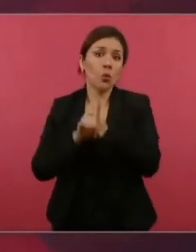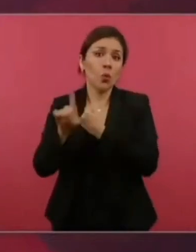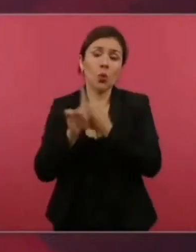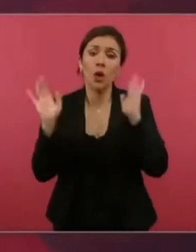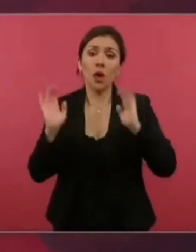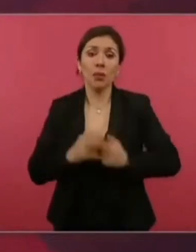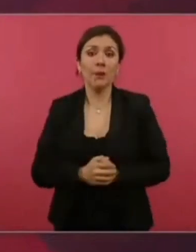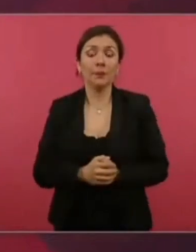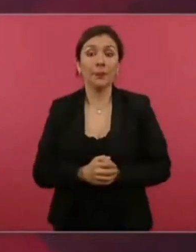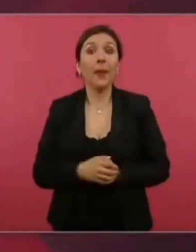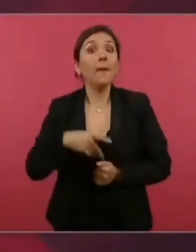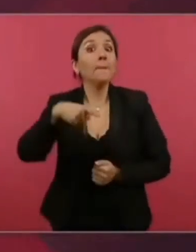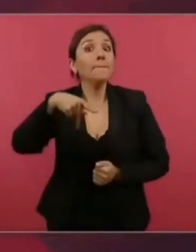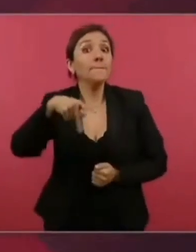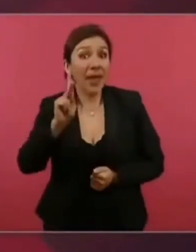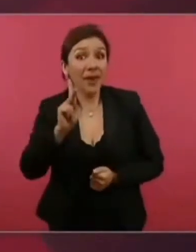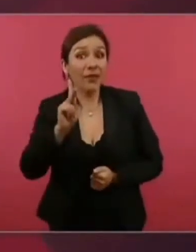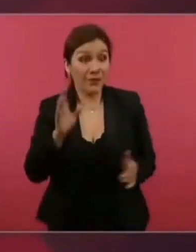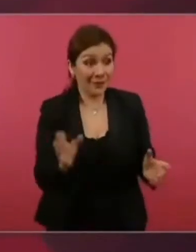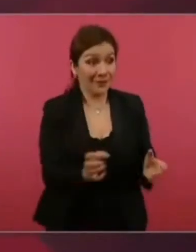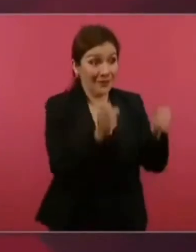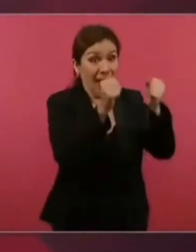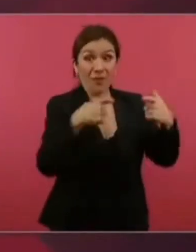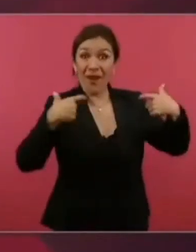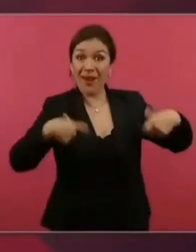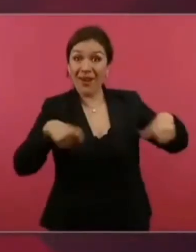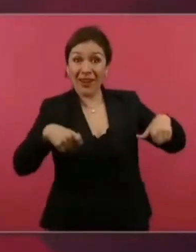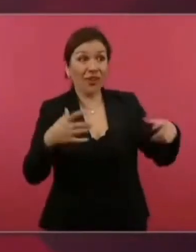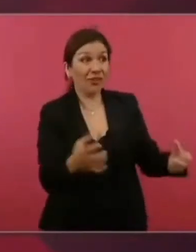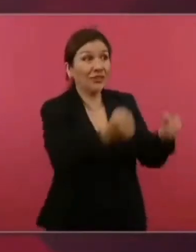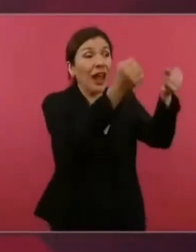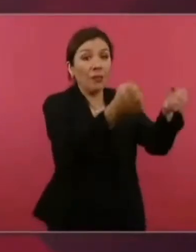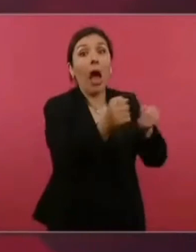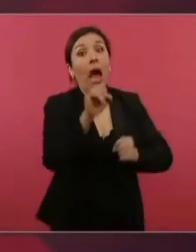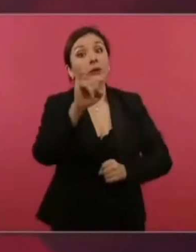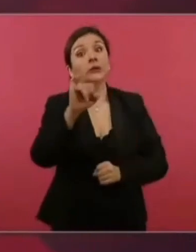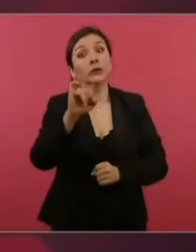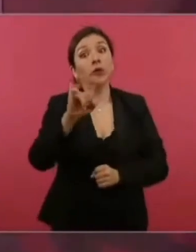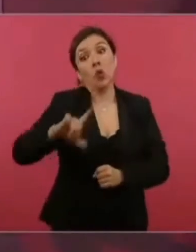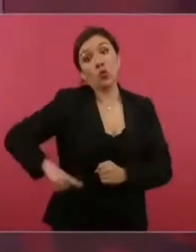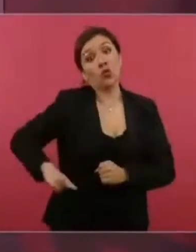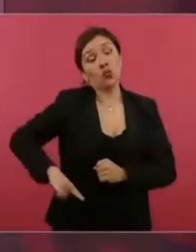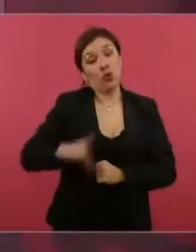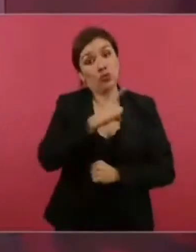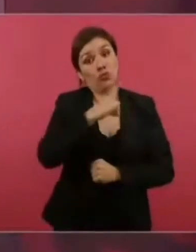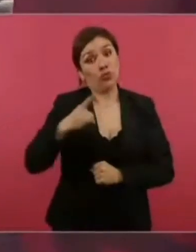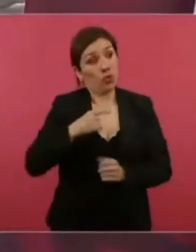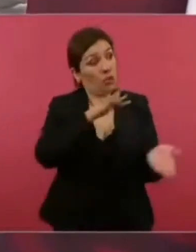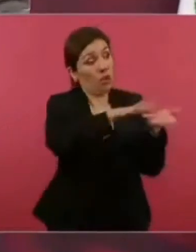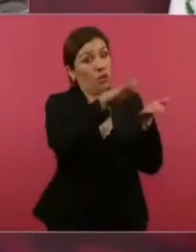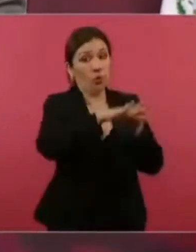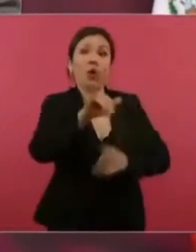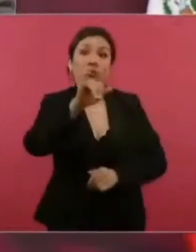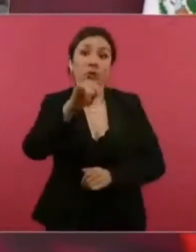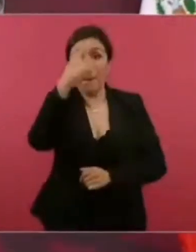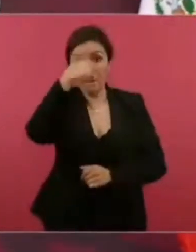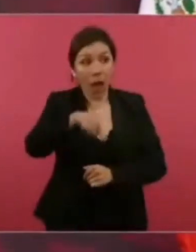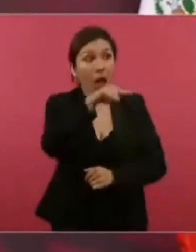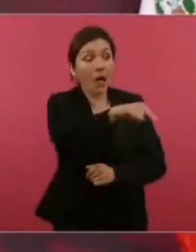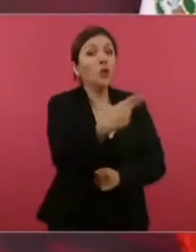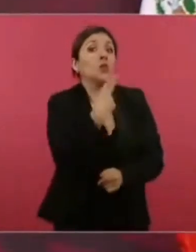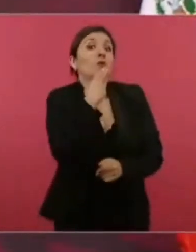Pero si se trata de rescatar a los de arriba, pues entonces sí, porque eso no es populismo, eso no